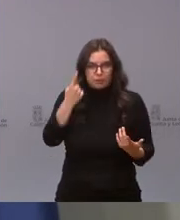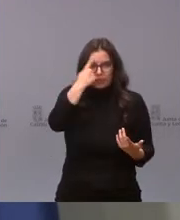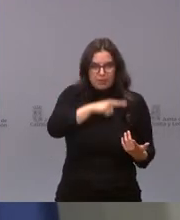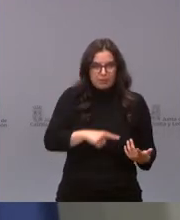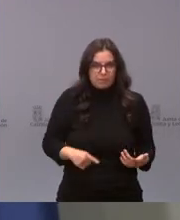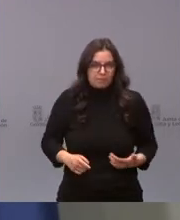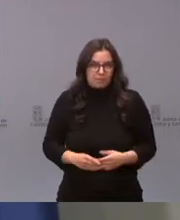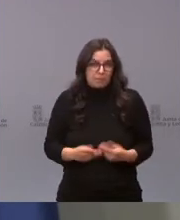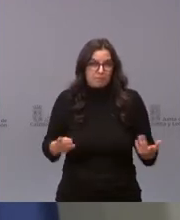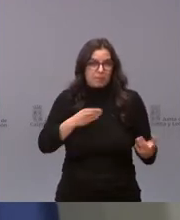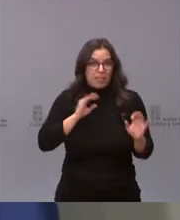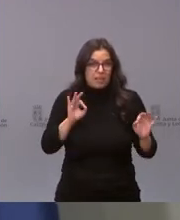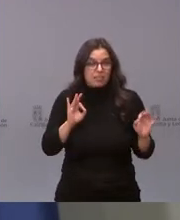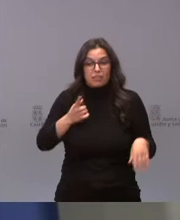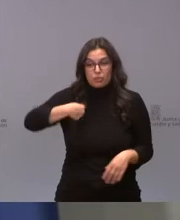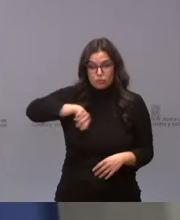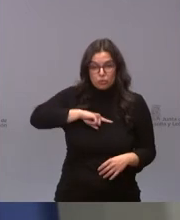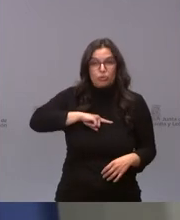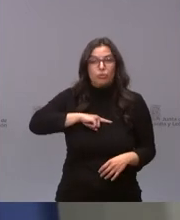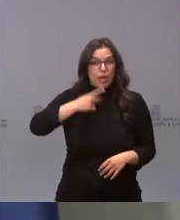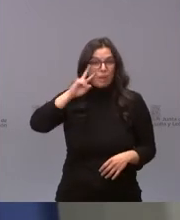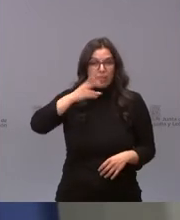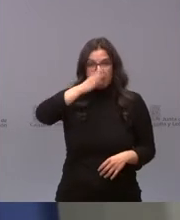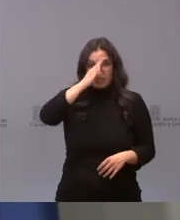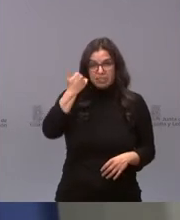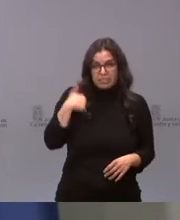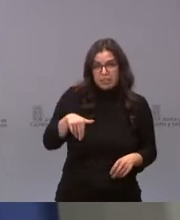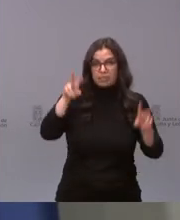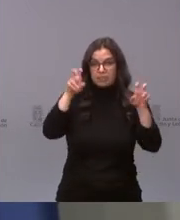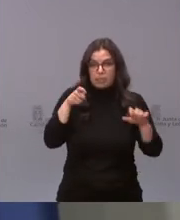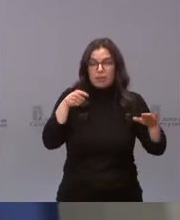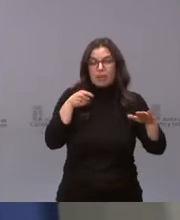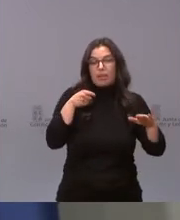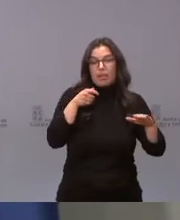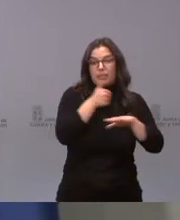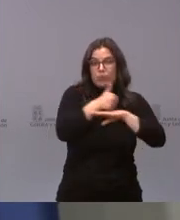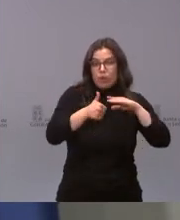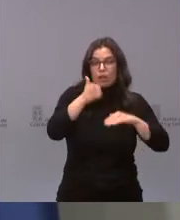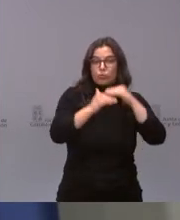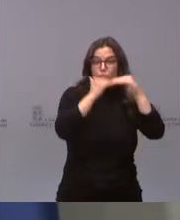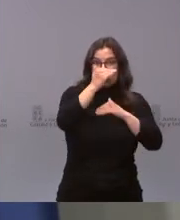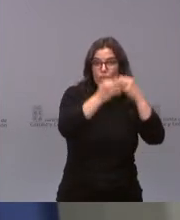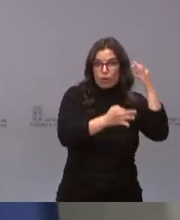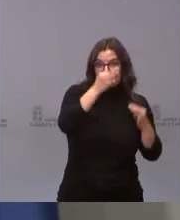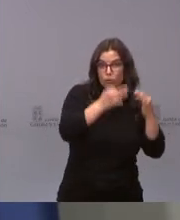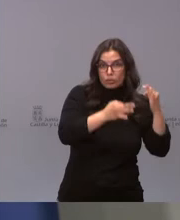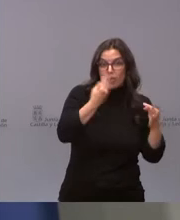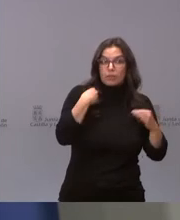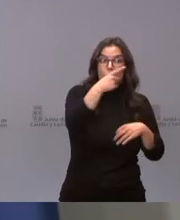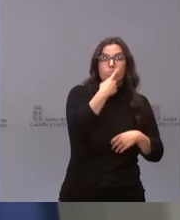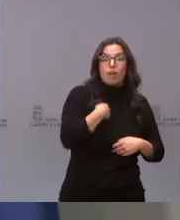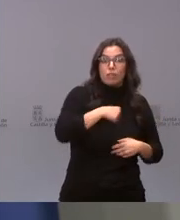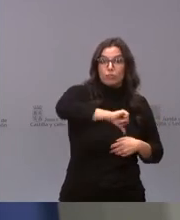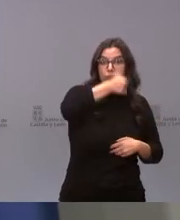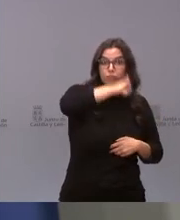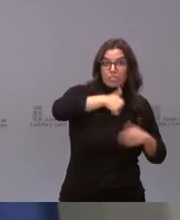desgraciadamente esto es así. Nosotros tenemos nuestra propia experiencia propia con nuestro Tribunal Superior de Justicia. Tenemos que hacer caso a lo que nos ha dicho nuestro Tribunal Superior de